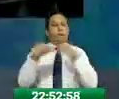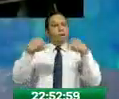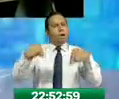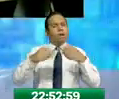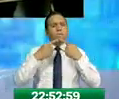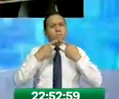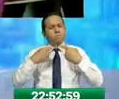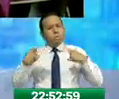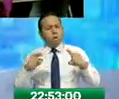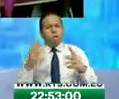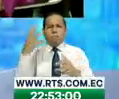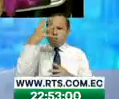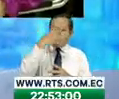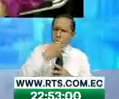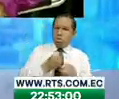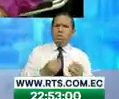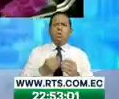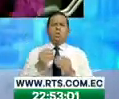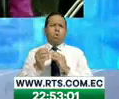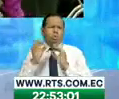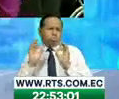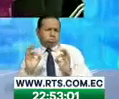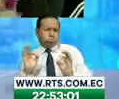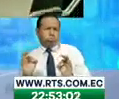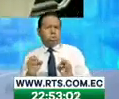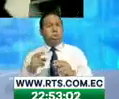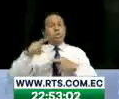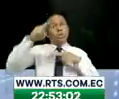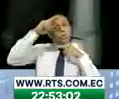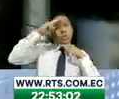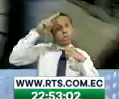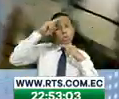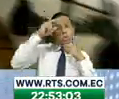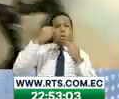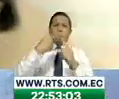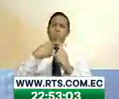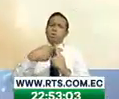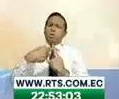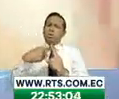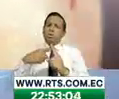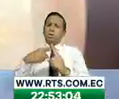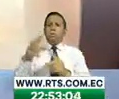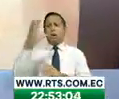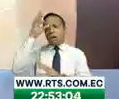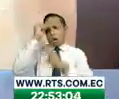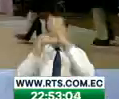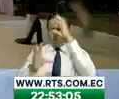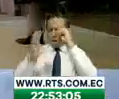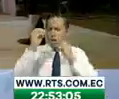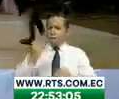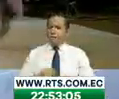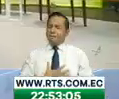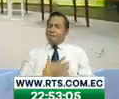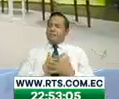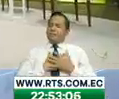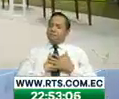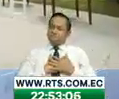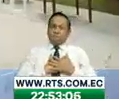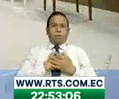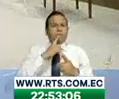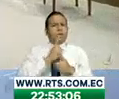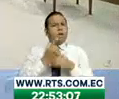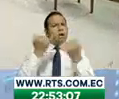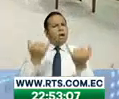programa positivo. También queremos presentar noticias positivas, noticias que nos llenen de esperanza. Creo que estamos en un momento histórico donde también